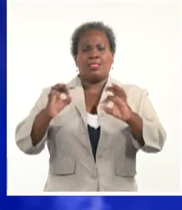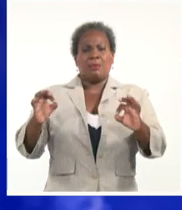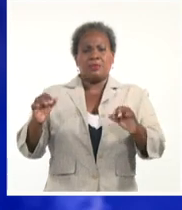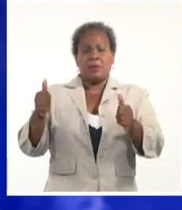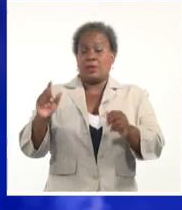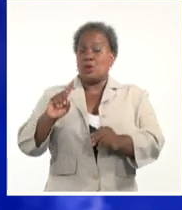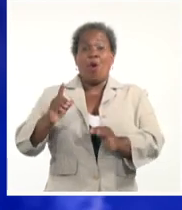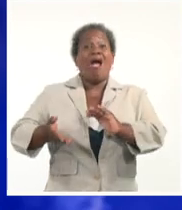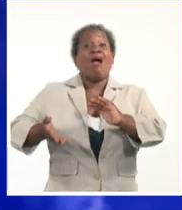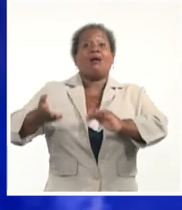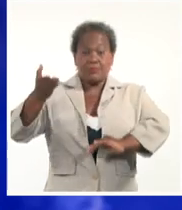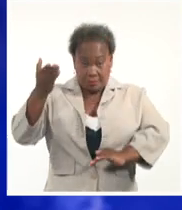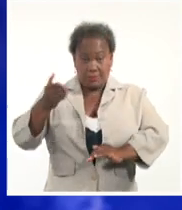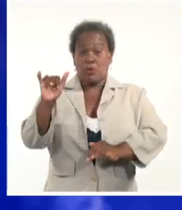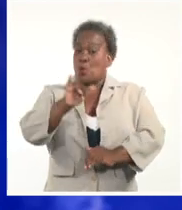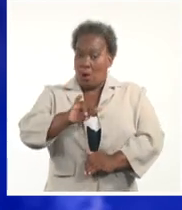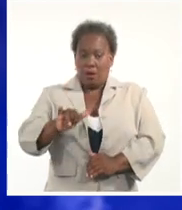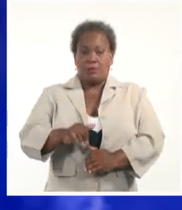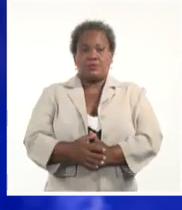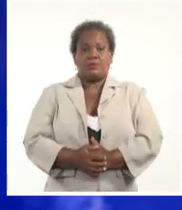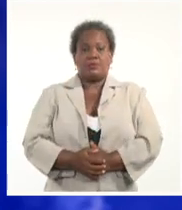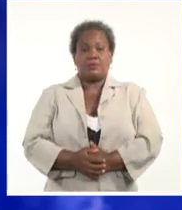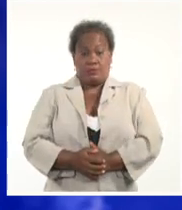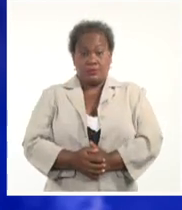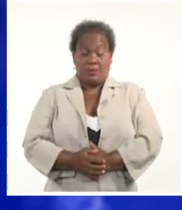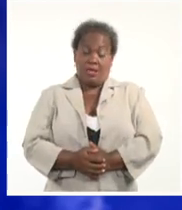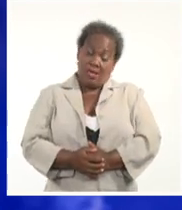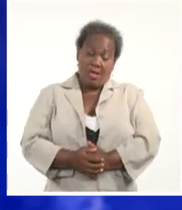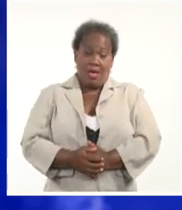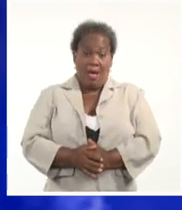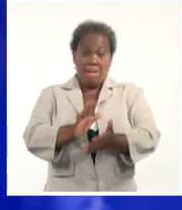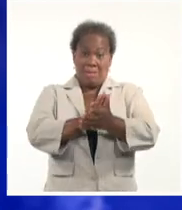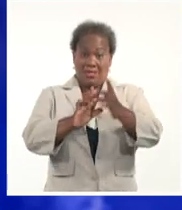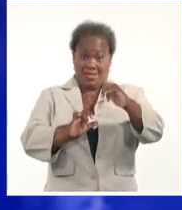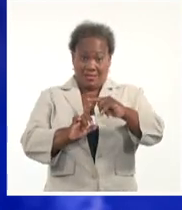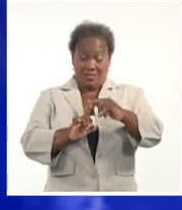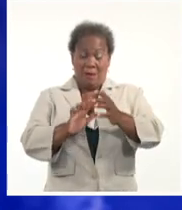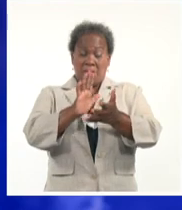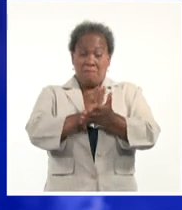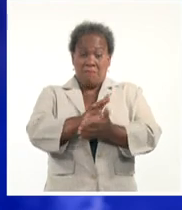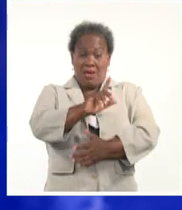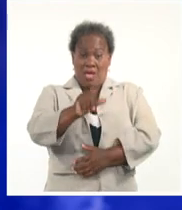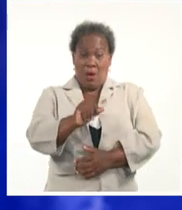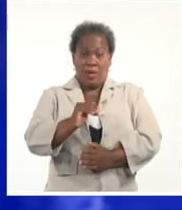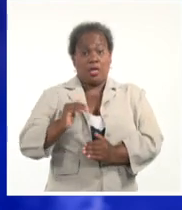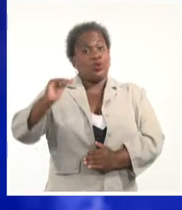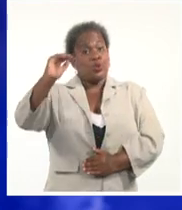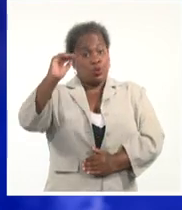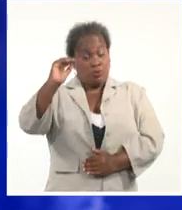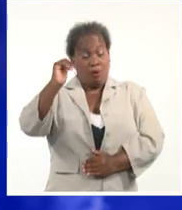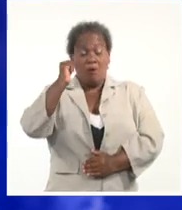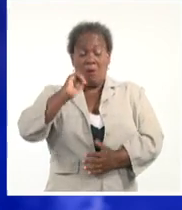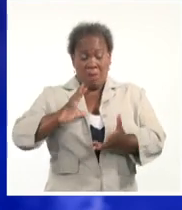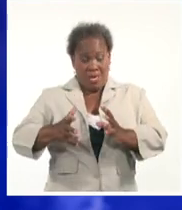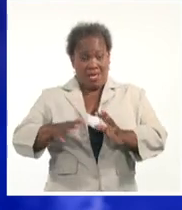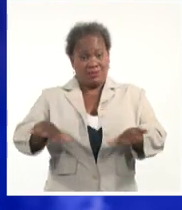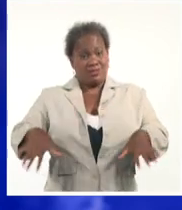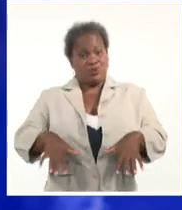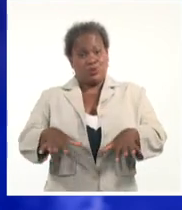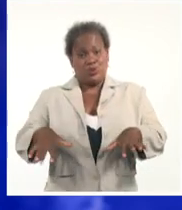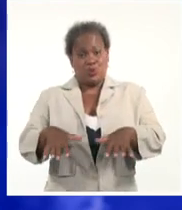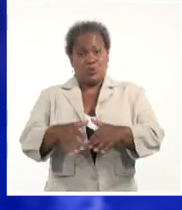es alta la complejidad. Lo que pasa es que indiscutiblemente Matanzas y Mayabeque enfrentan una situación muy compleja. Y